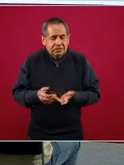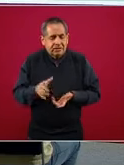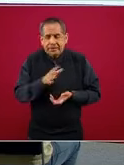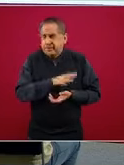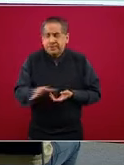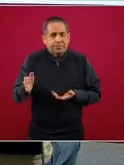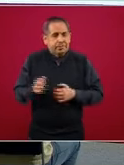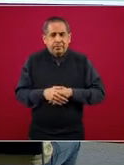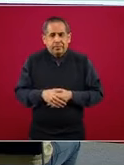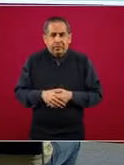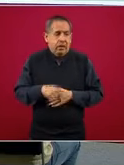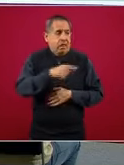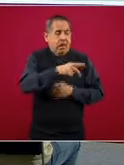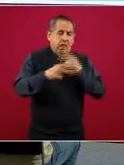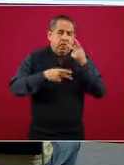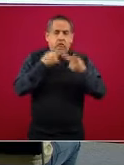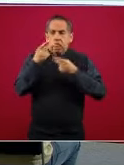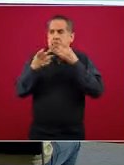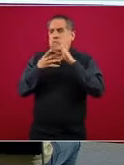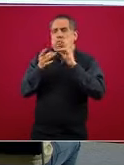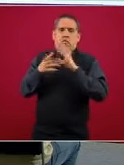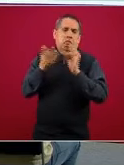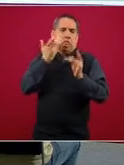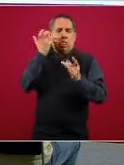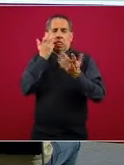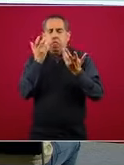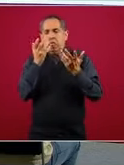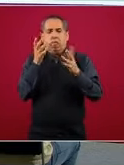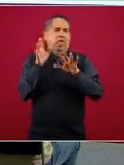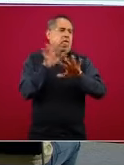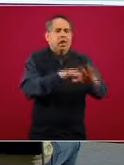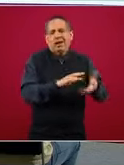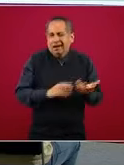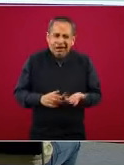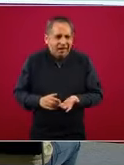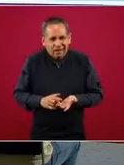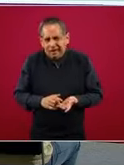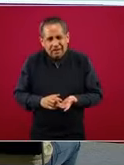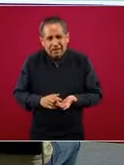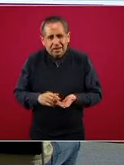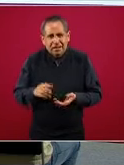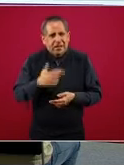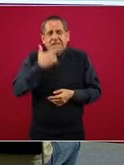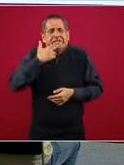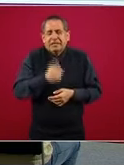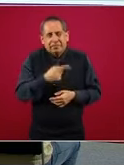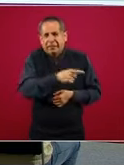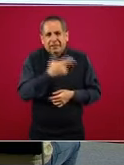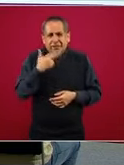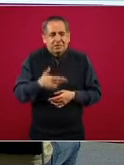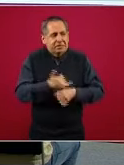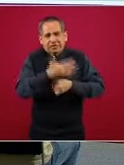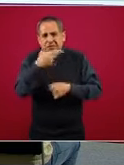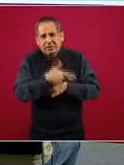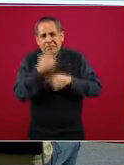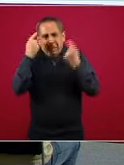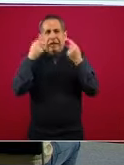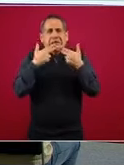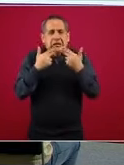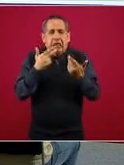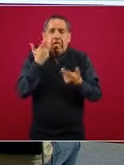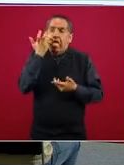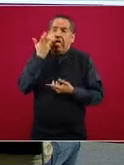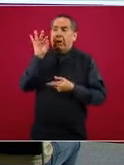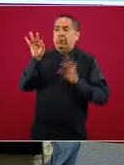impresionante cómo el discurso se ha distorsionado a un tema absolutamente inútil, estorboso, que nos